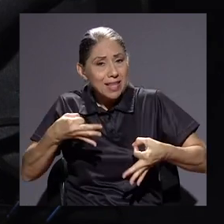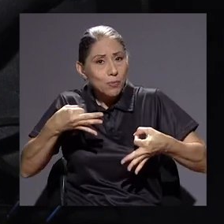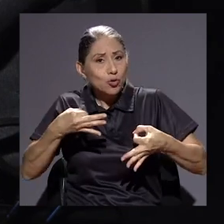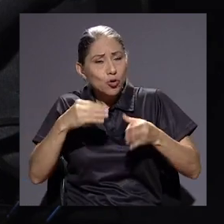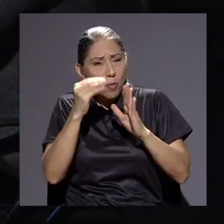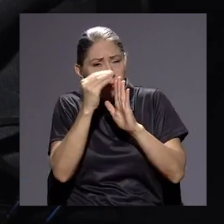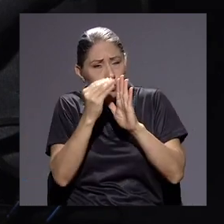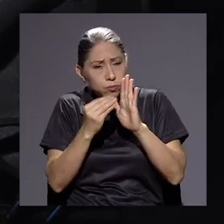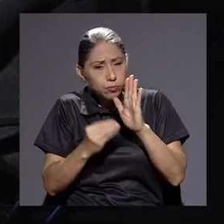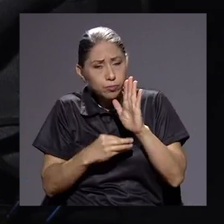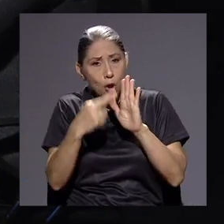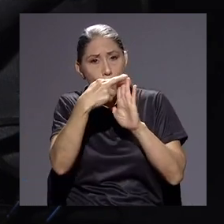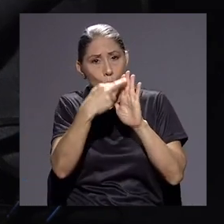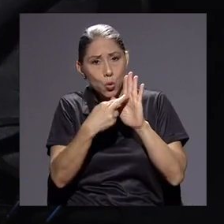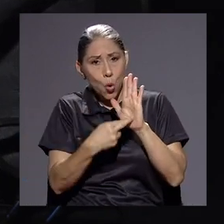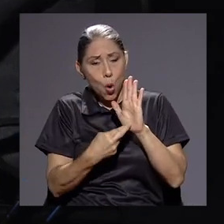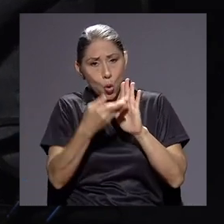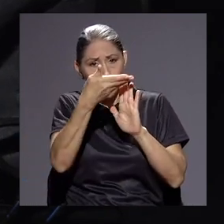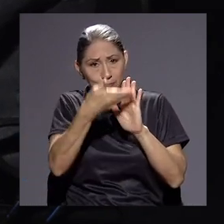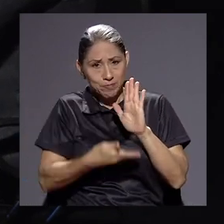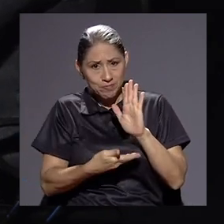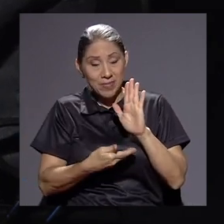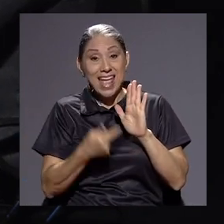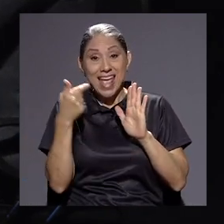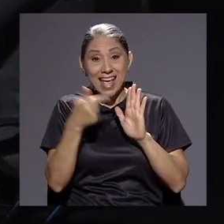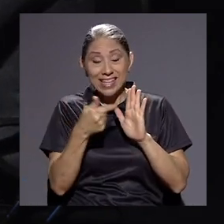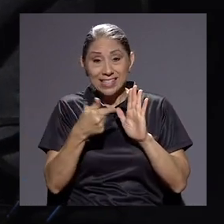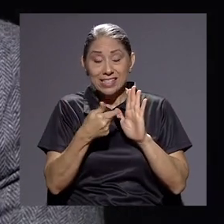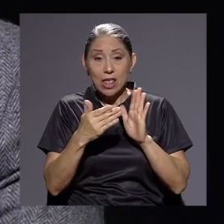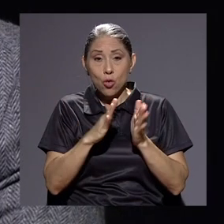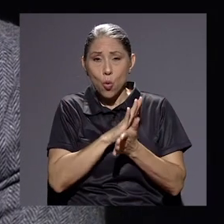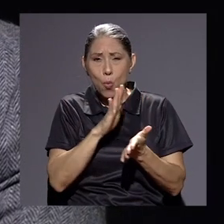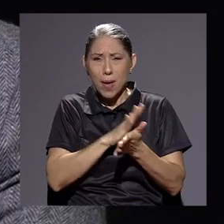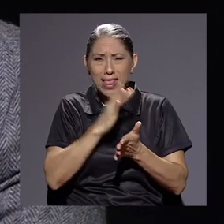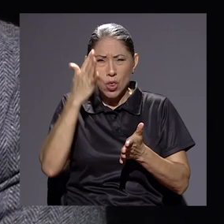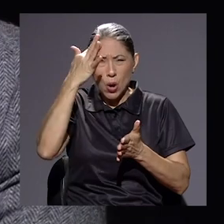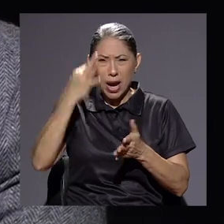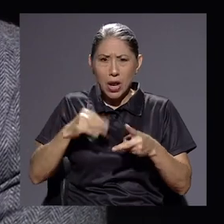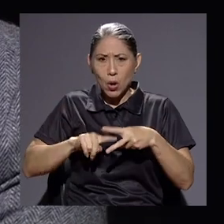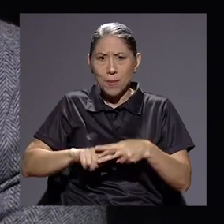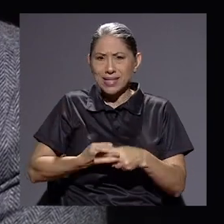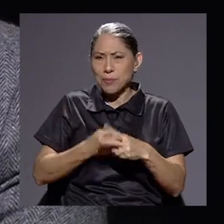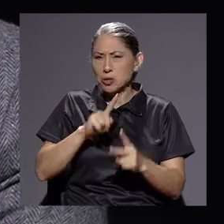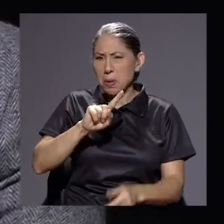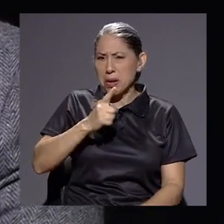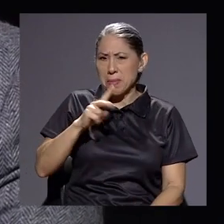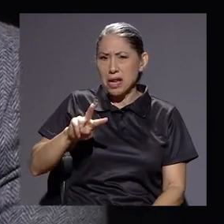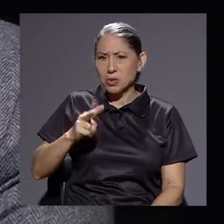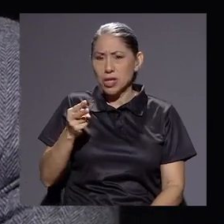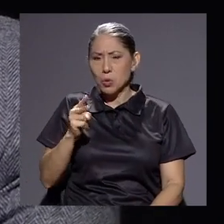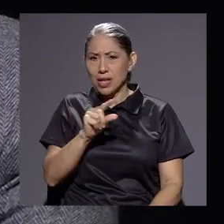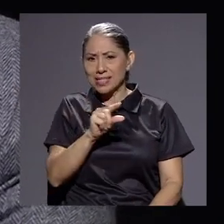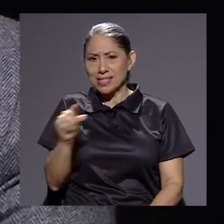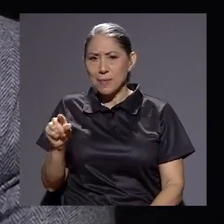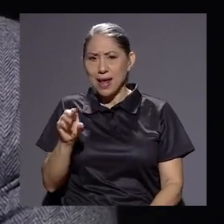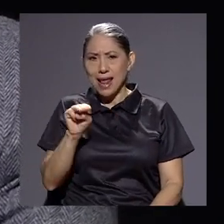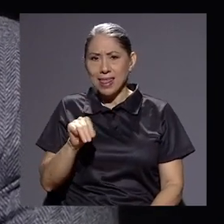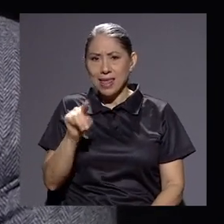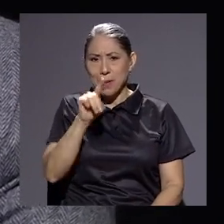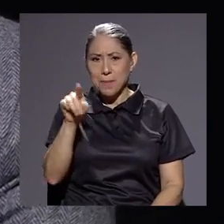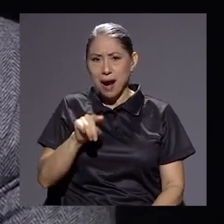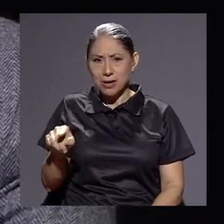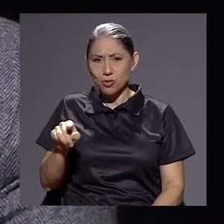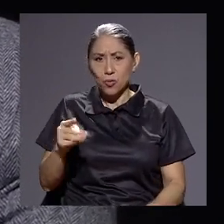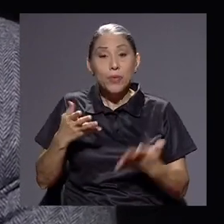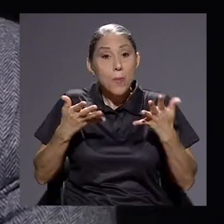un protocolo, básicamente en este documento lo empezamos, creo que la primera o la segunda semana de marzo, sobre todo porque